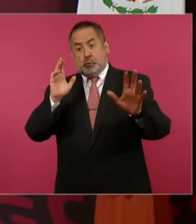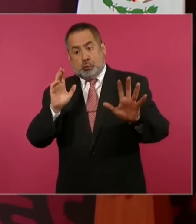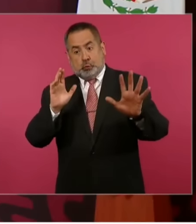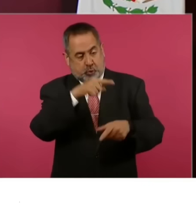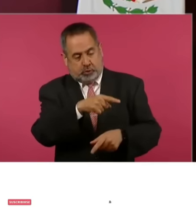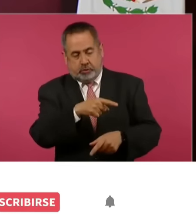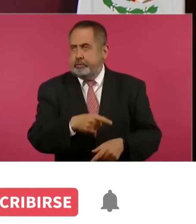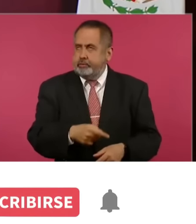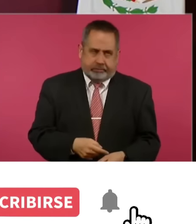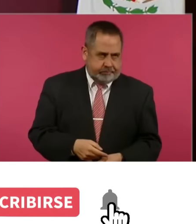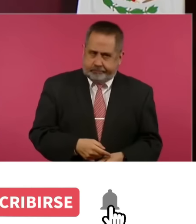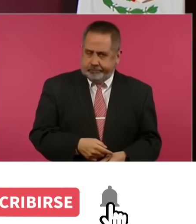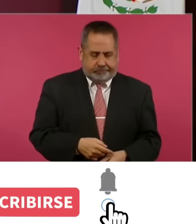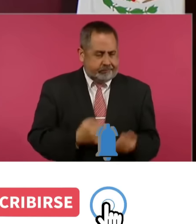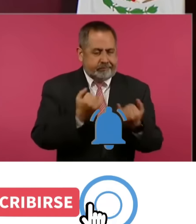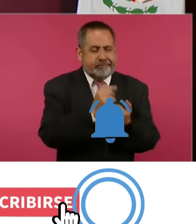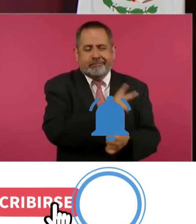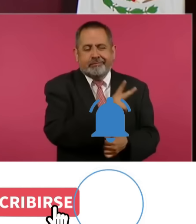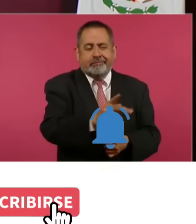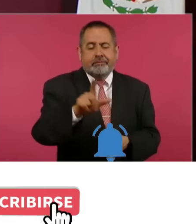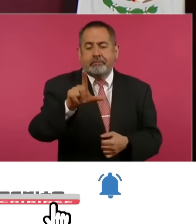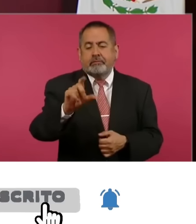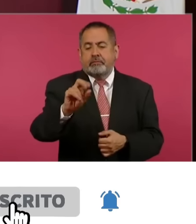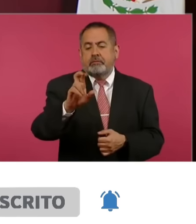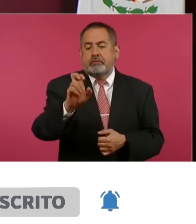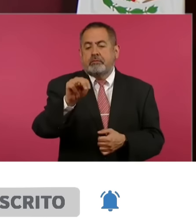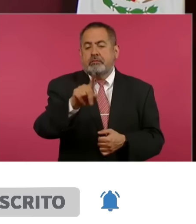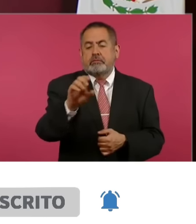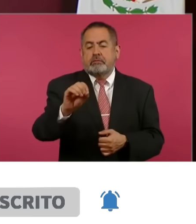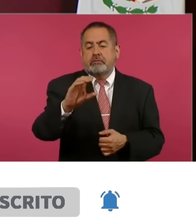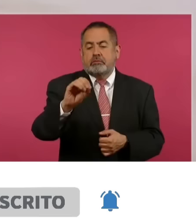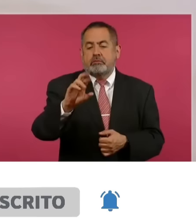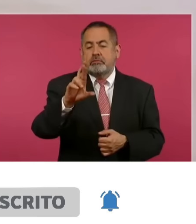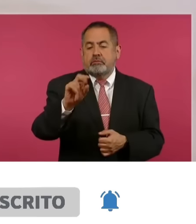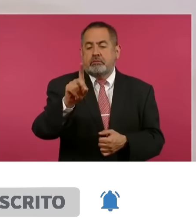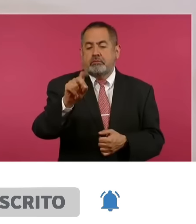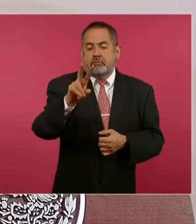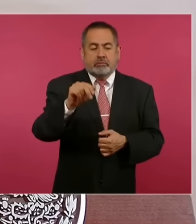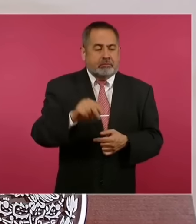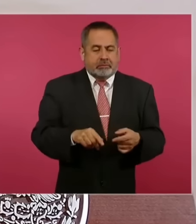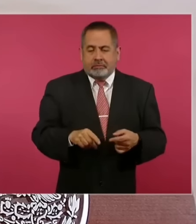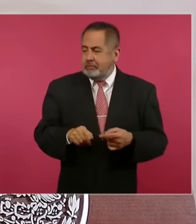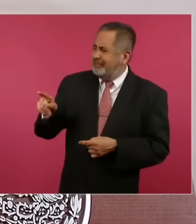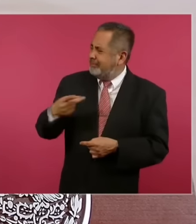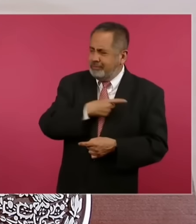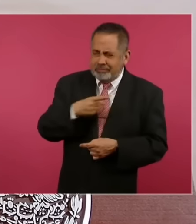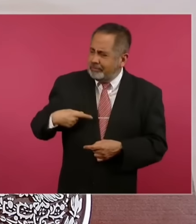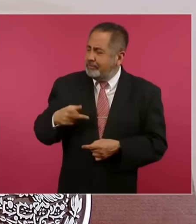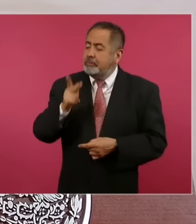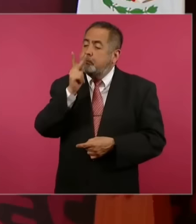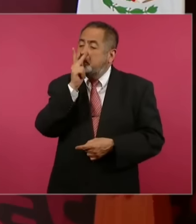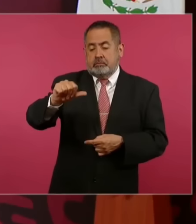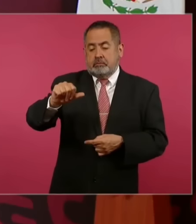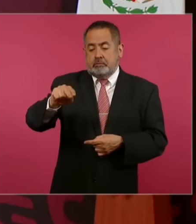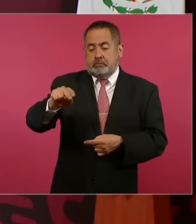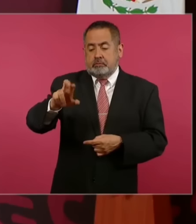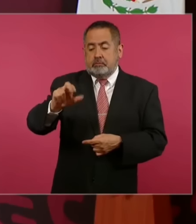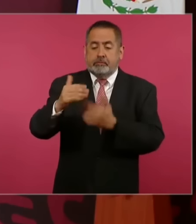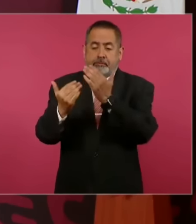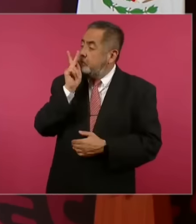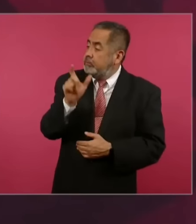teórico, Lorenzo Córdoba, dice que no debo de decir mañanera,